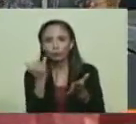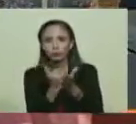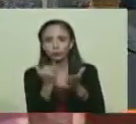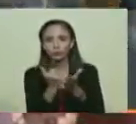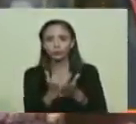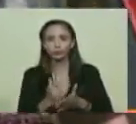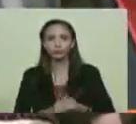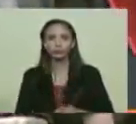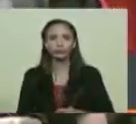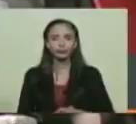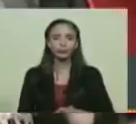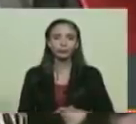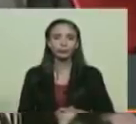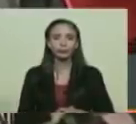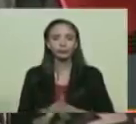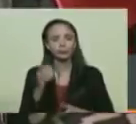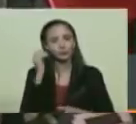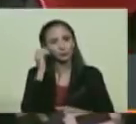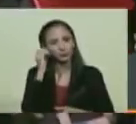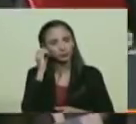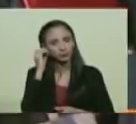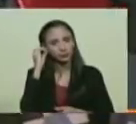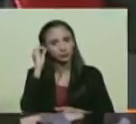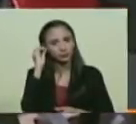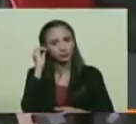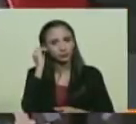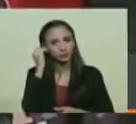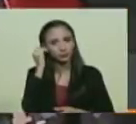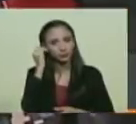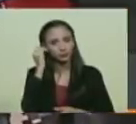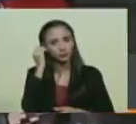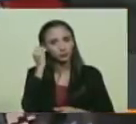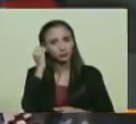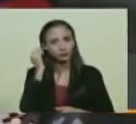Quiere decir que la esencia de cometer un delito,